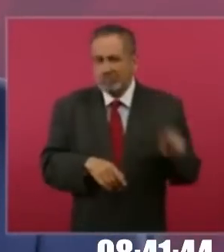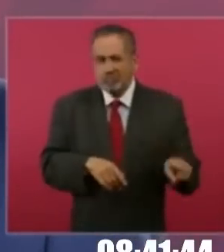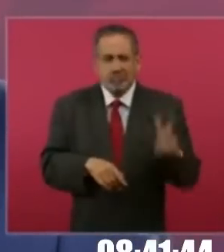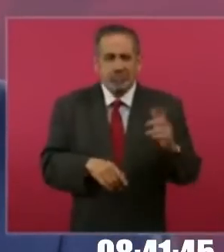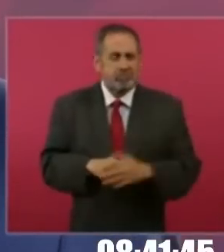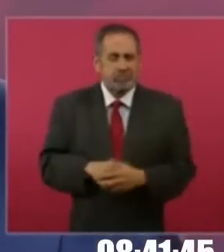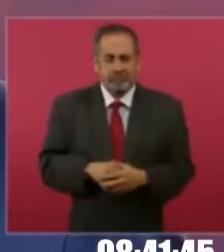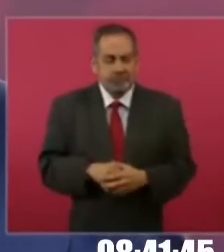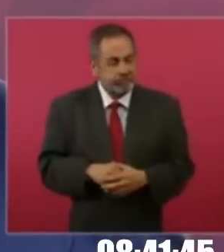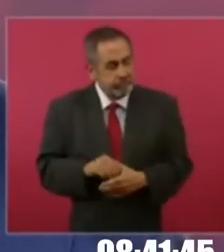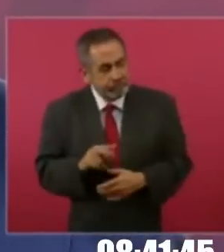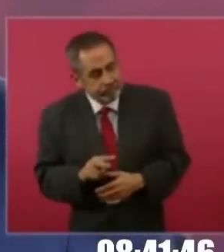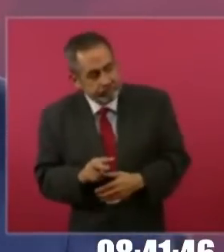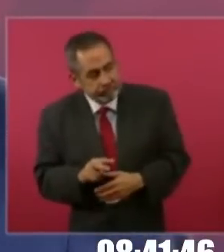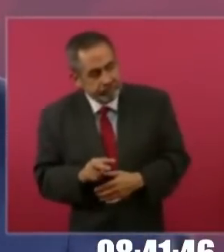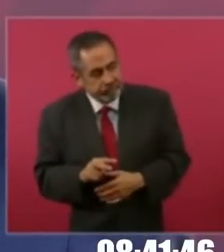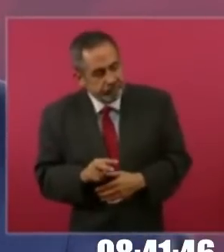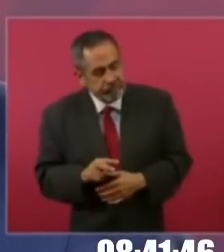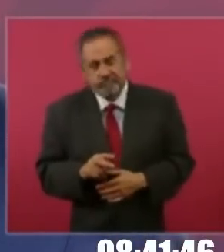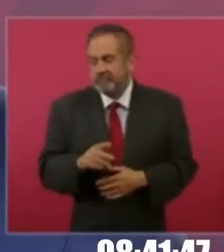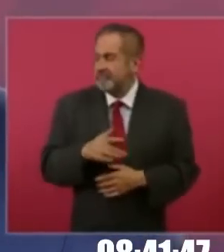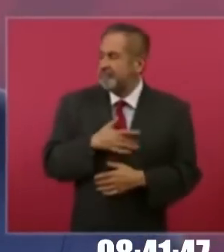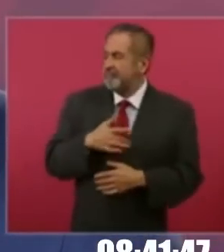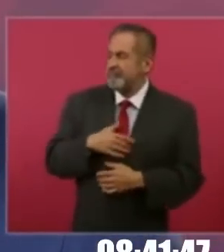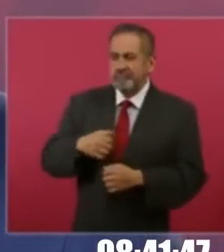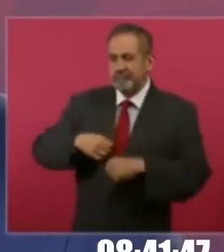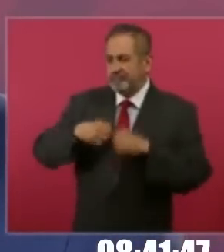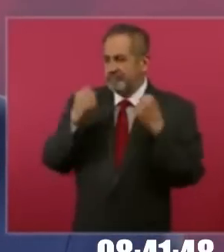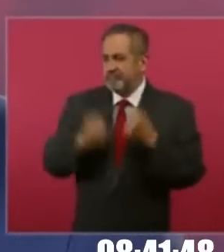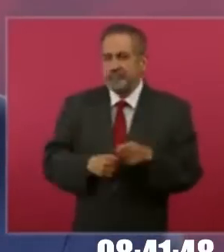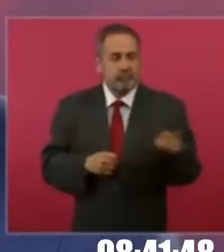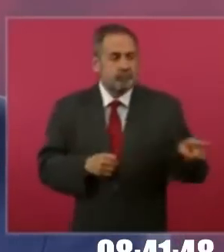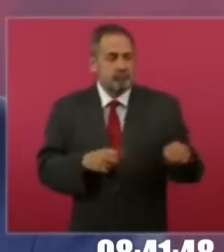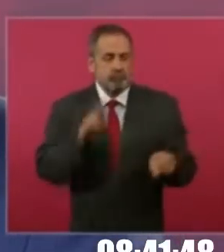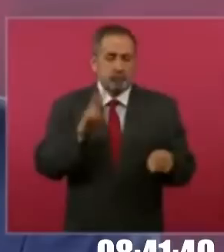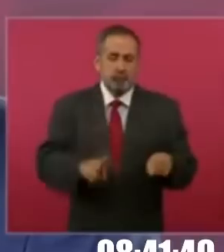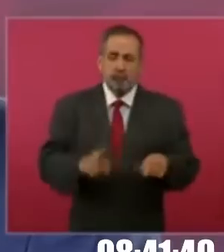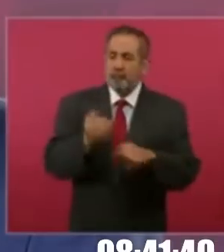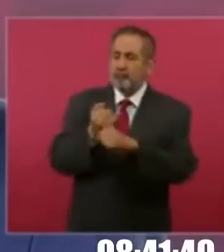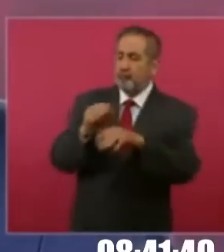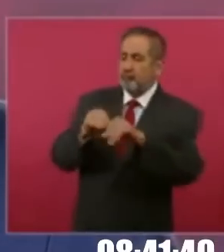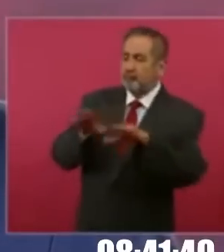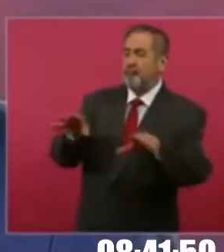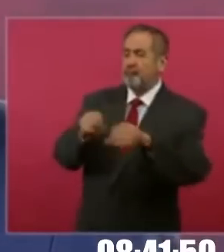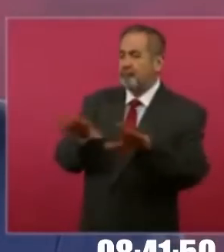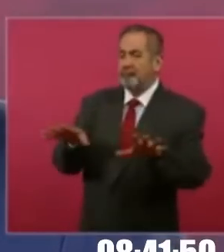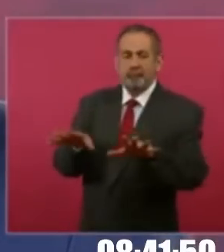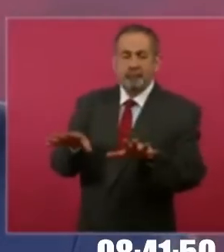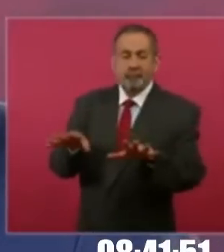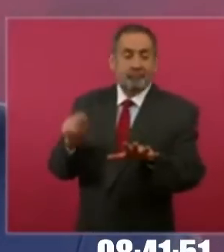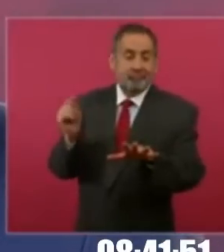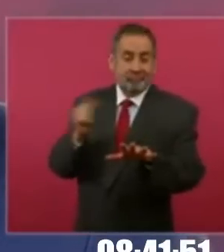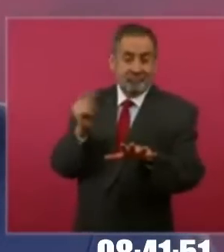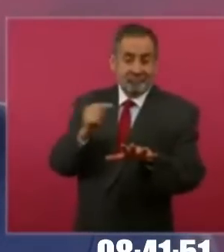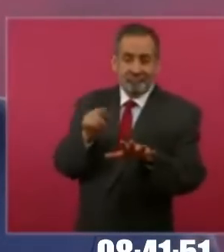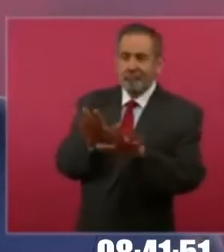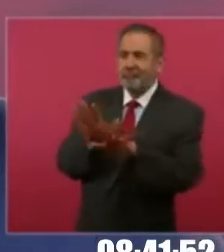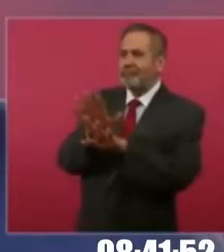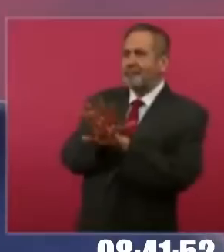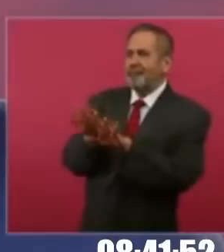que cada vez estoy más convencido de que no son medios de información sino de manipulación